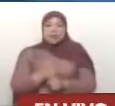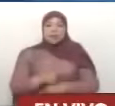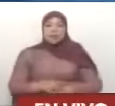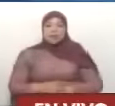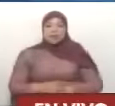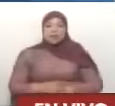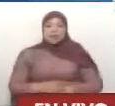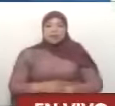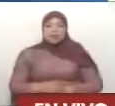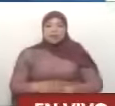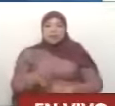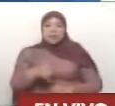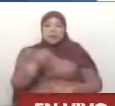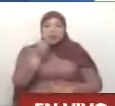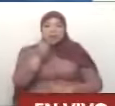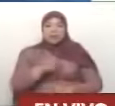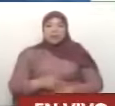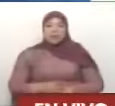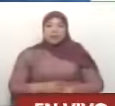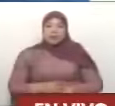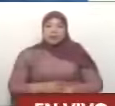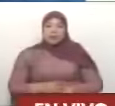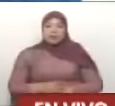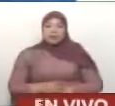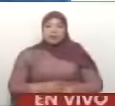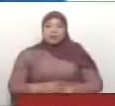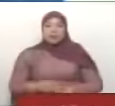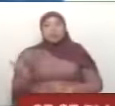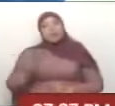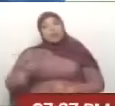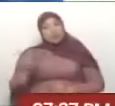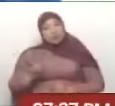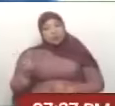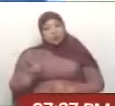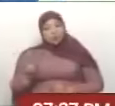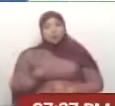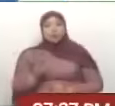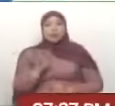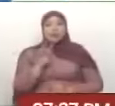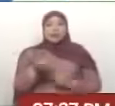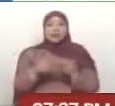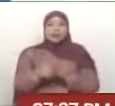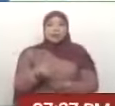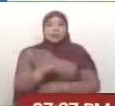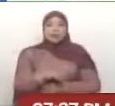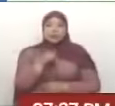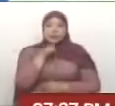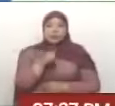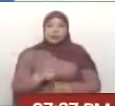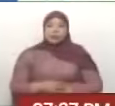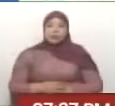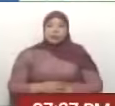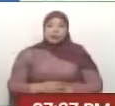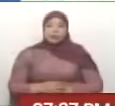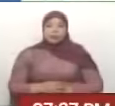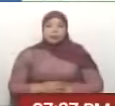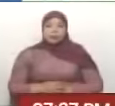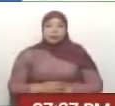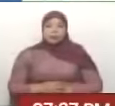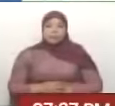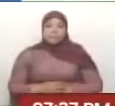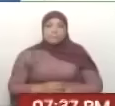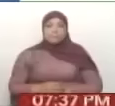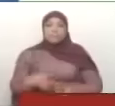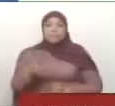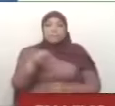mundo para nosotros. El de Rusia, que está en proceso, el de Venezuela, 28 de julio, y el de los Estados Unidos. De manera que estas publicaciones no